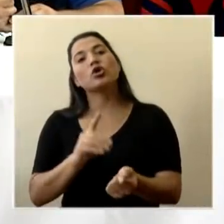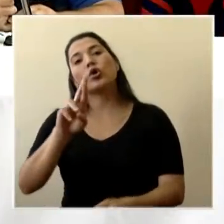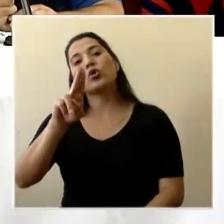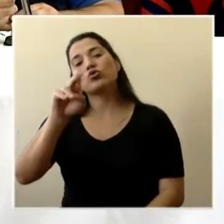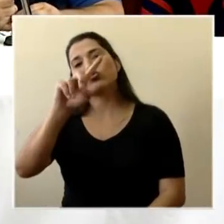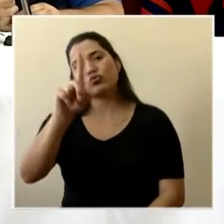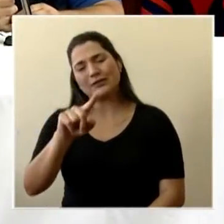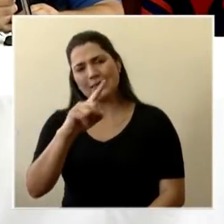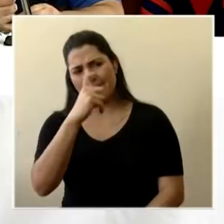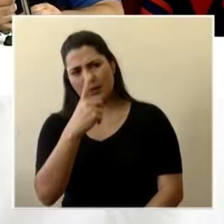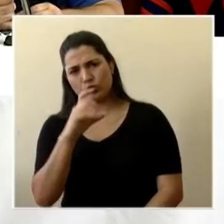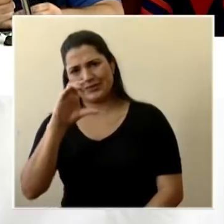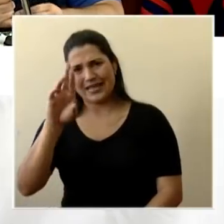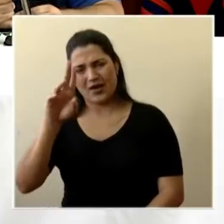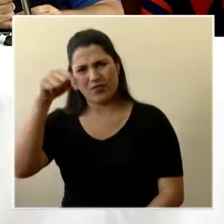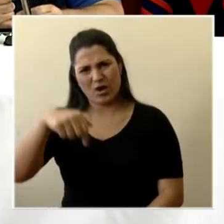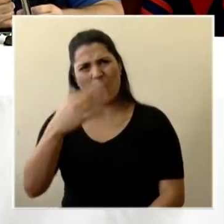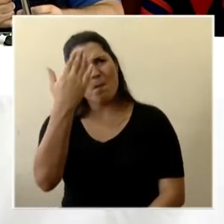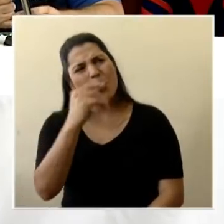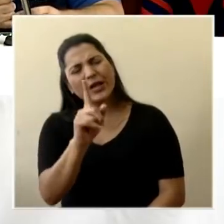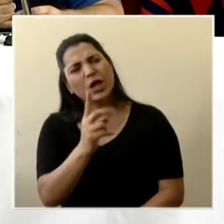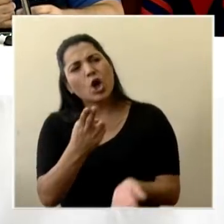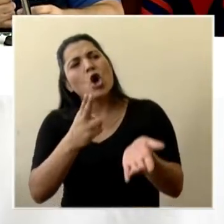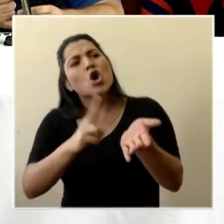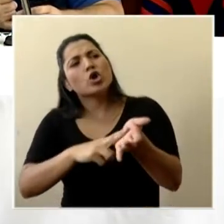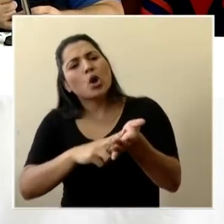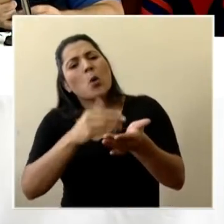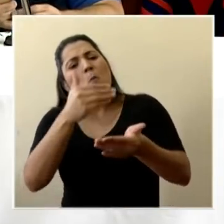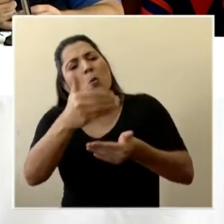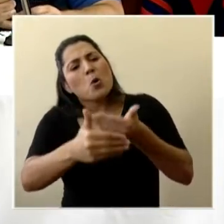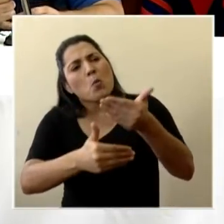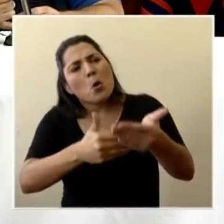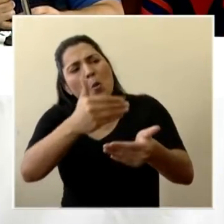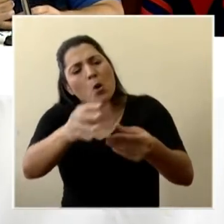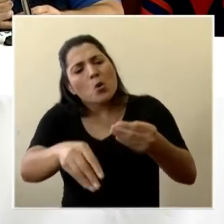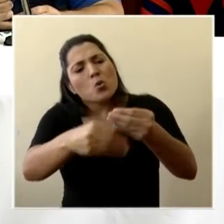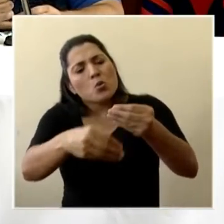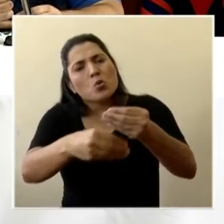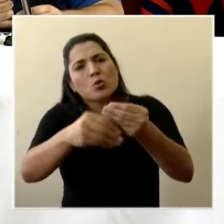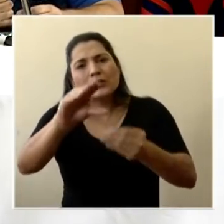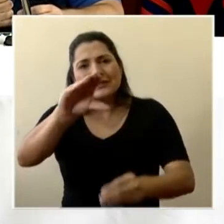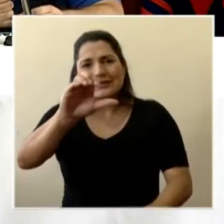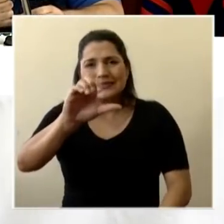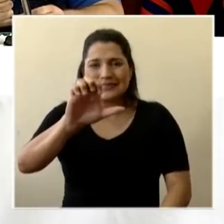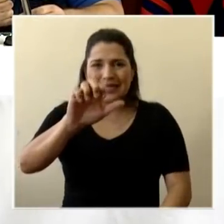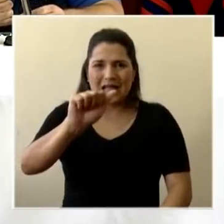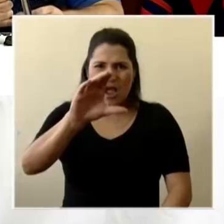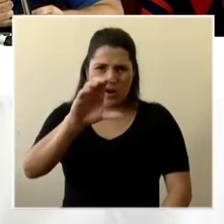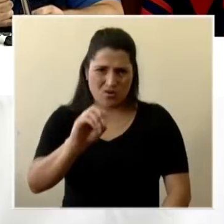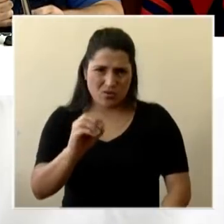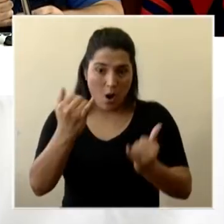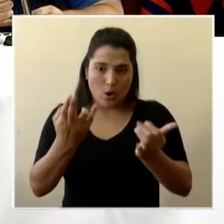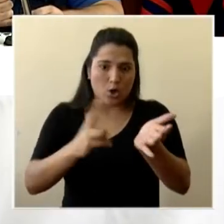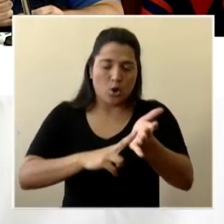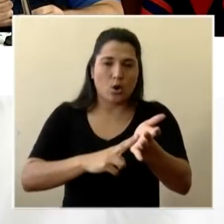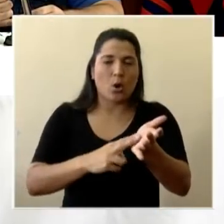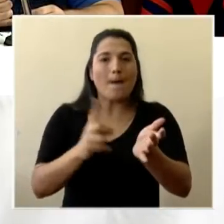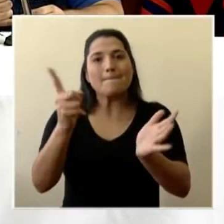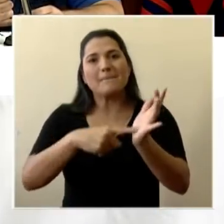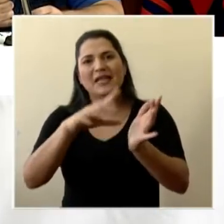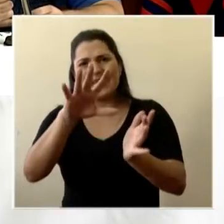hoy, ¿por qué no se hizo una contratación paulatina de personal en SEACO? Hay más de 1,000 funcionarios sin demanda de atención en este momento.